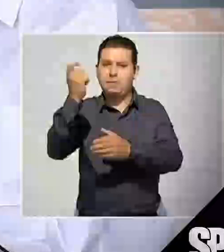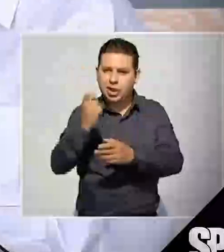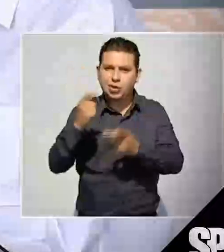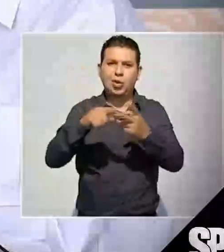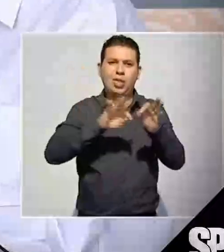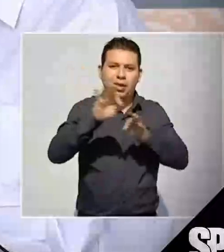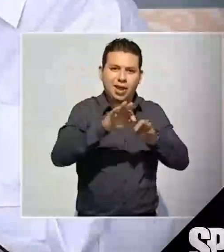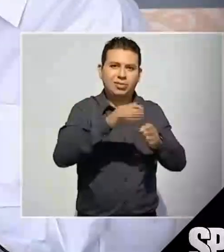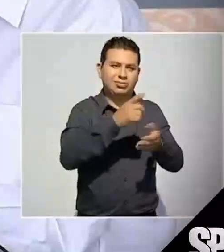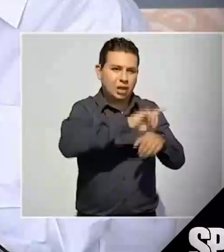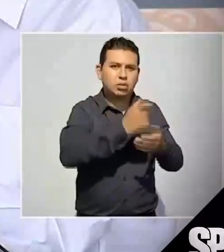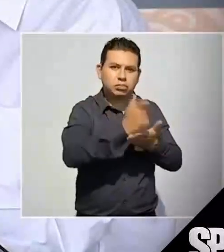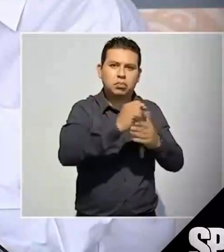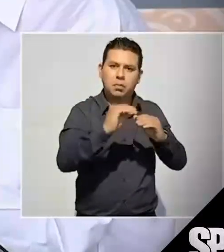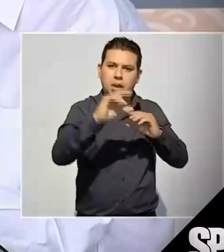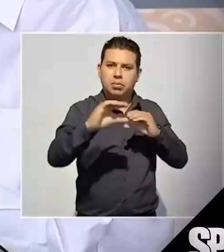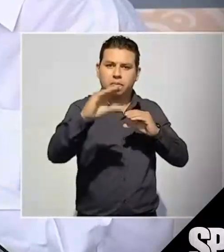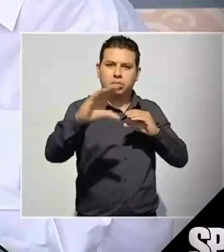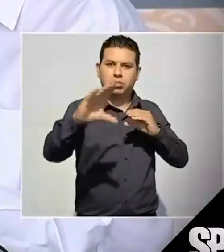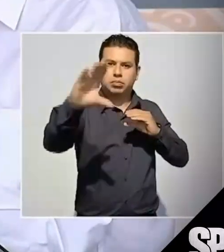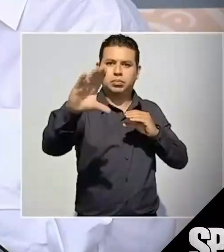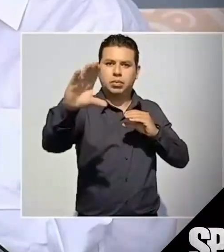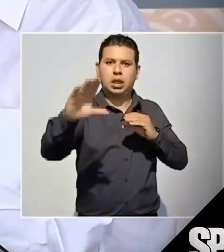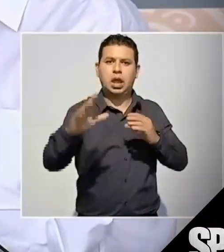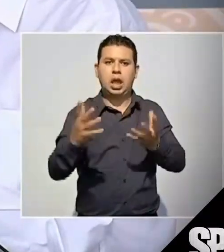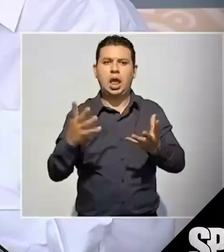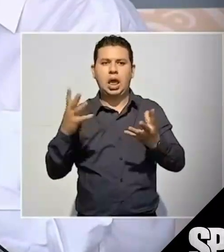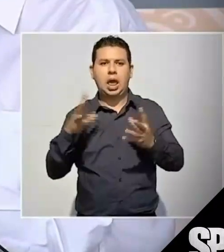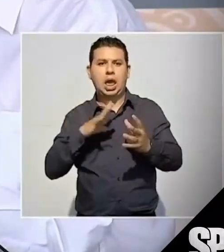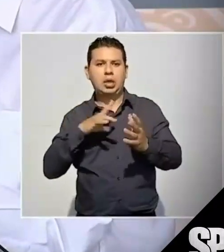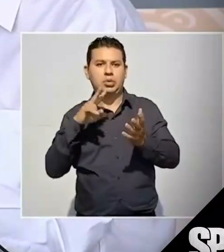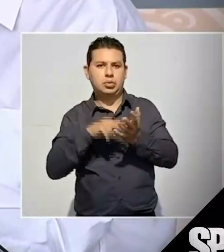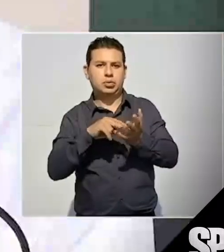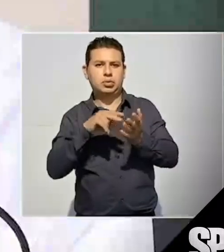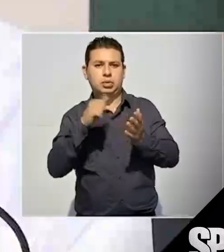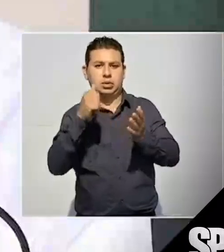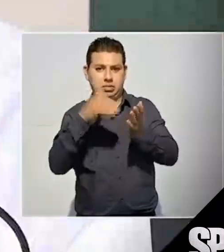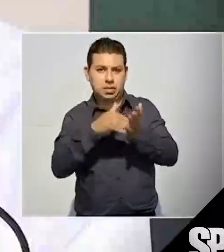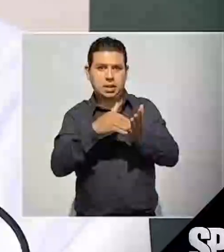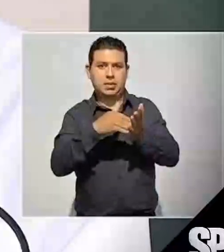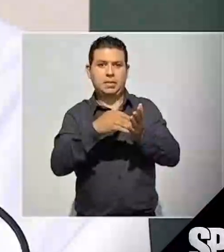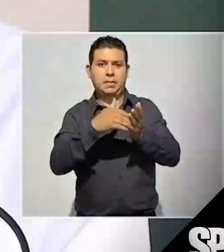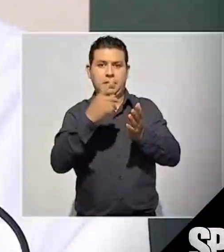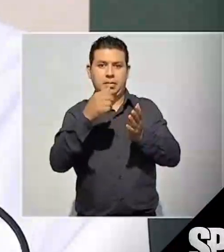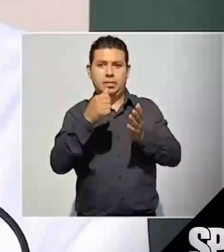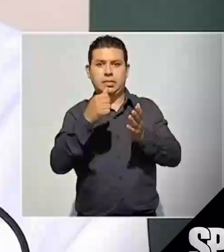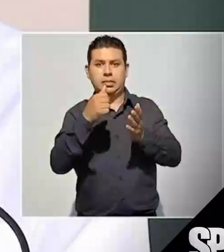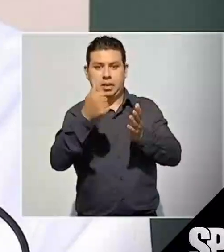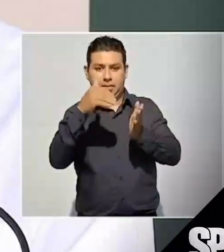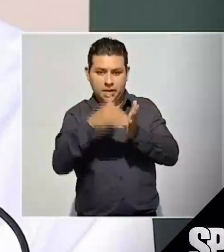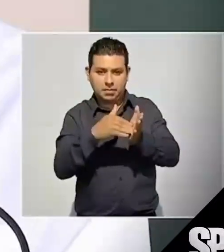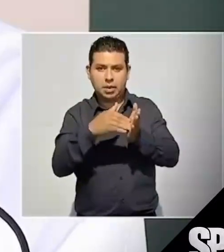comenzará en julio de este año tras los comicios con un incremento del 15% de las pensiones y que en 2022,